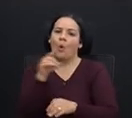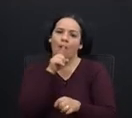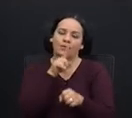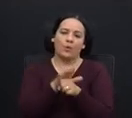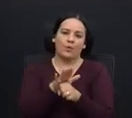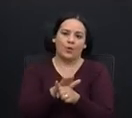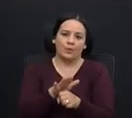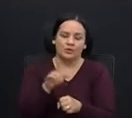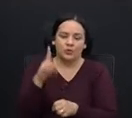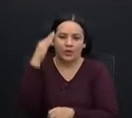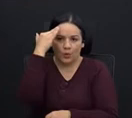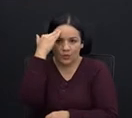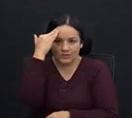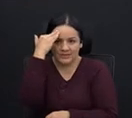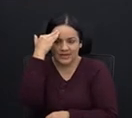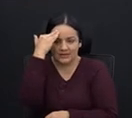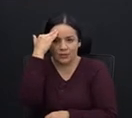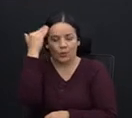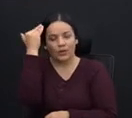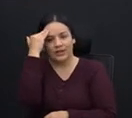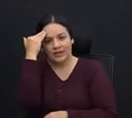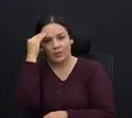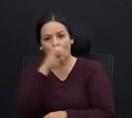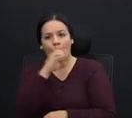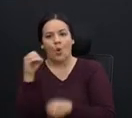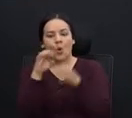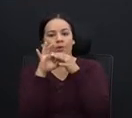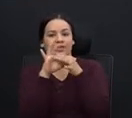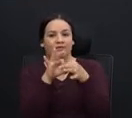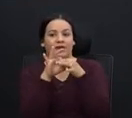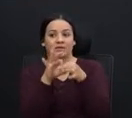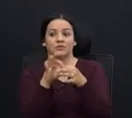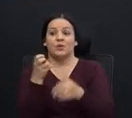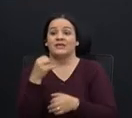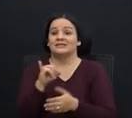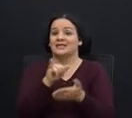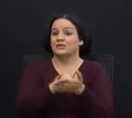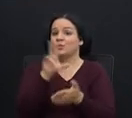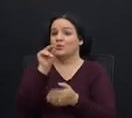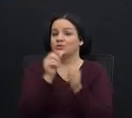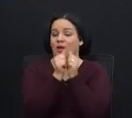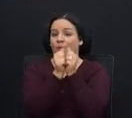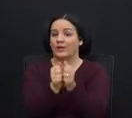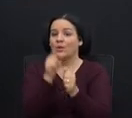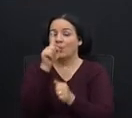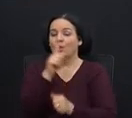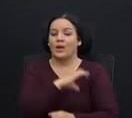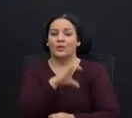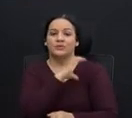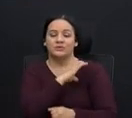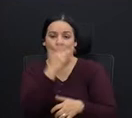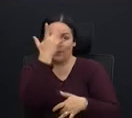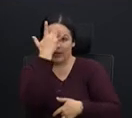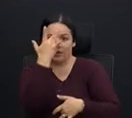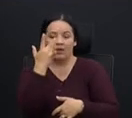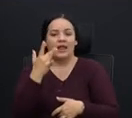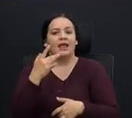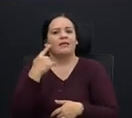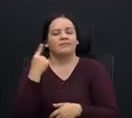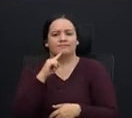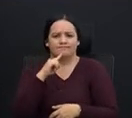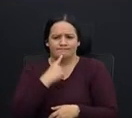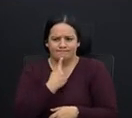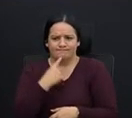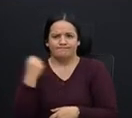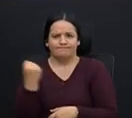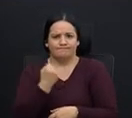de conciencia, cognitivo o de relación, si ello no se acompaña de una condición patológica grave, progresiva